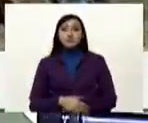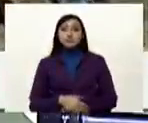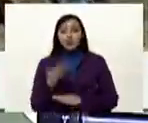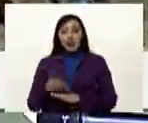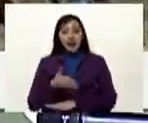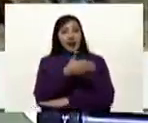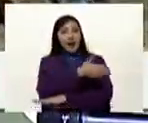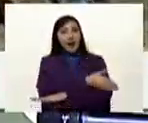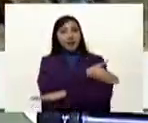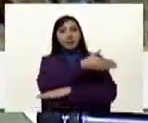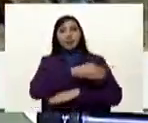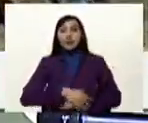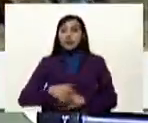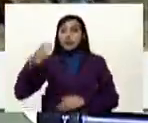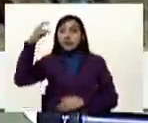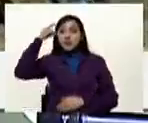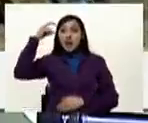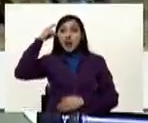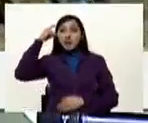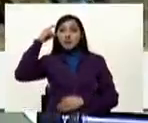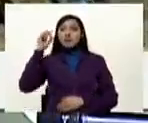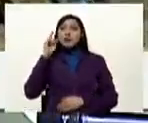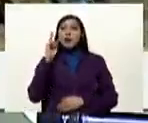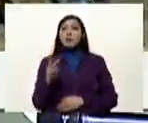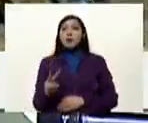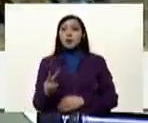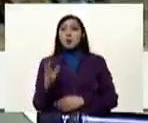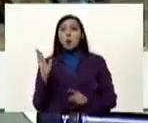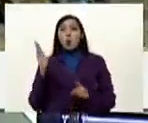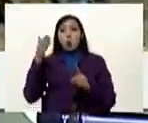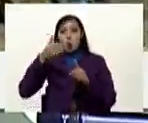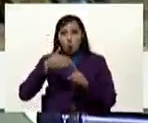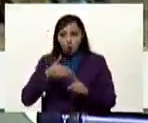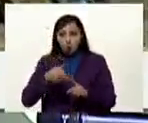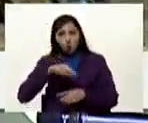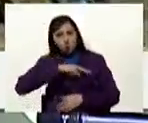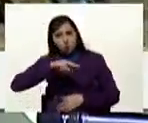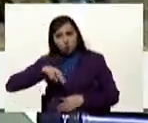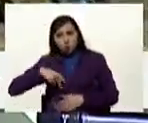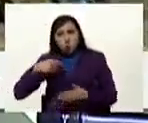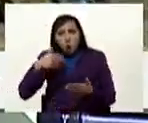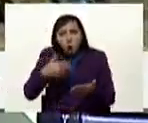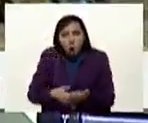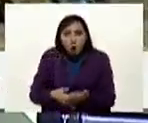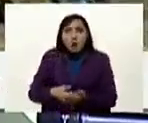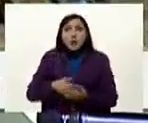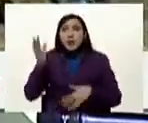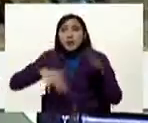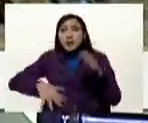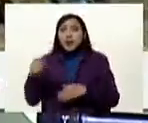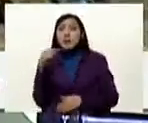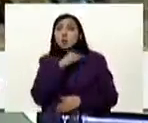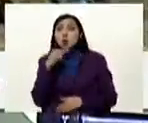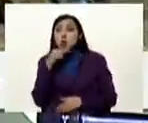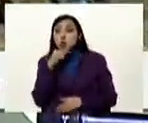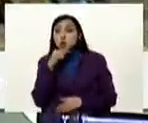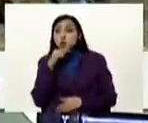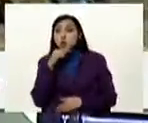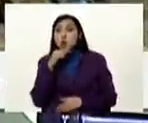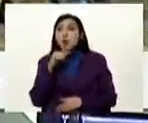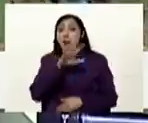Antes de la fecha que habíamos puesto como meta, habíamos puesto 15 de octubre la meta para llegar